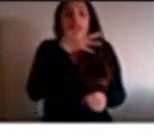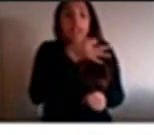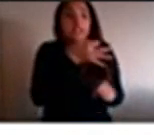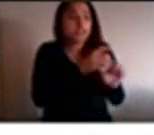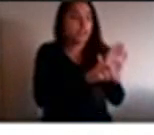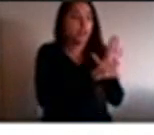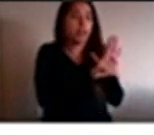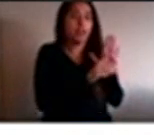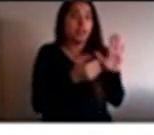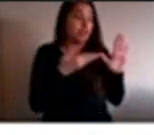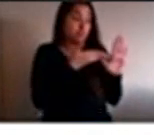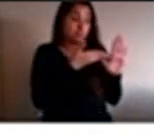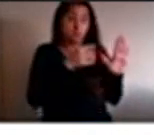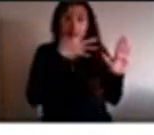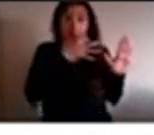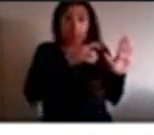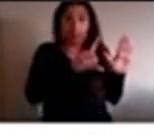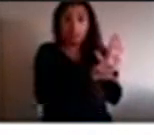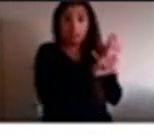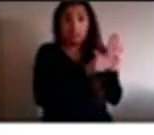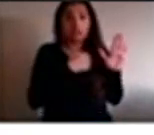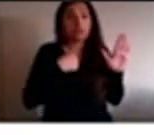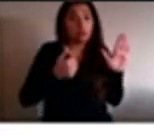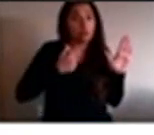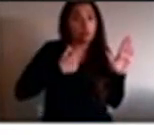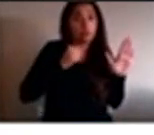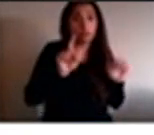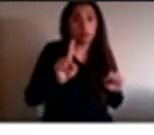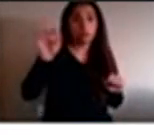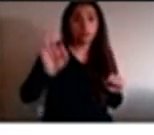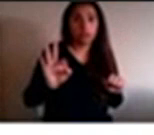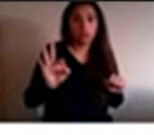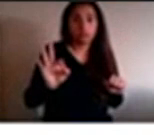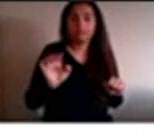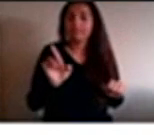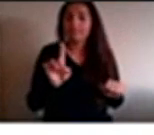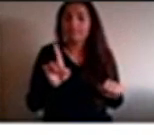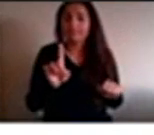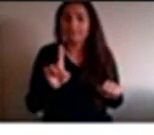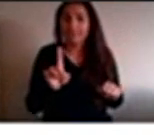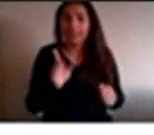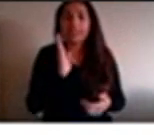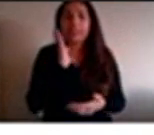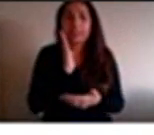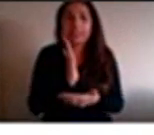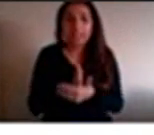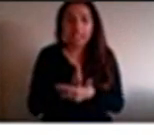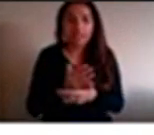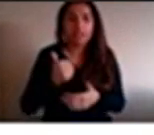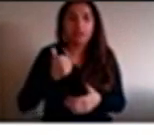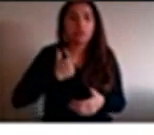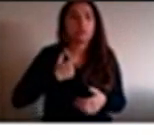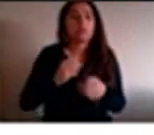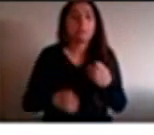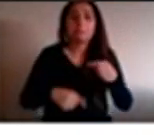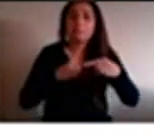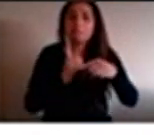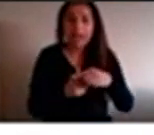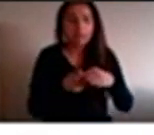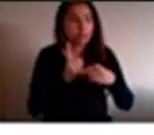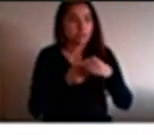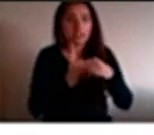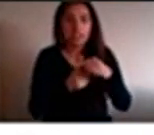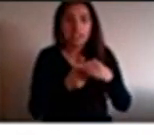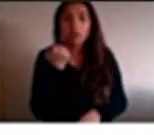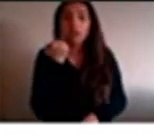desamparo a la persona con discapacidad y permitir movilidad interna y movilidad dentro de